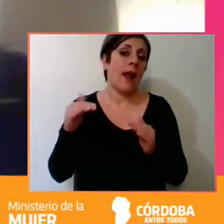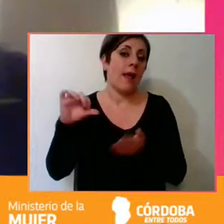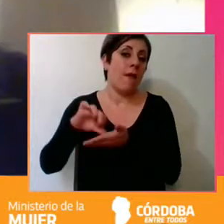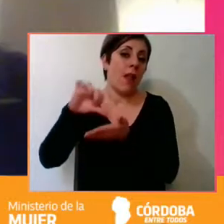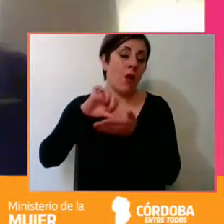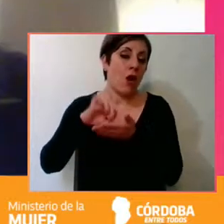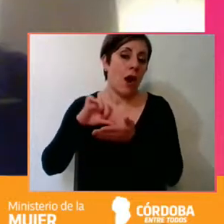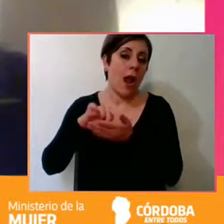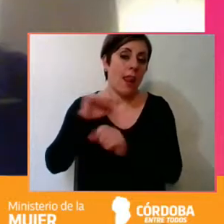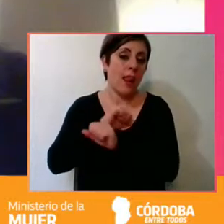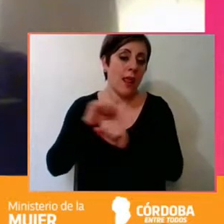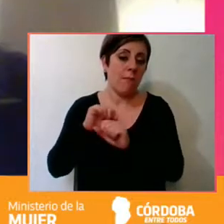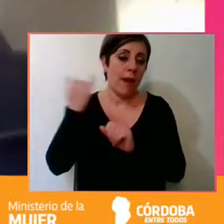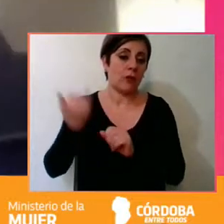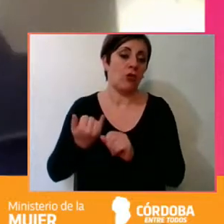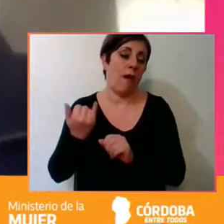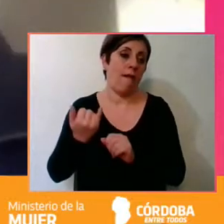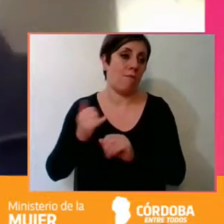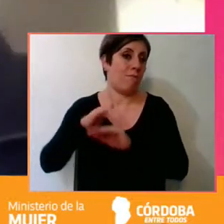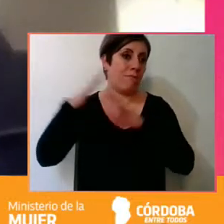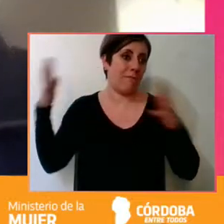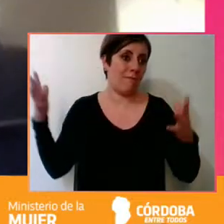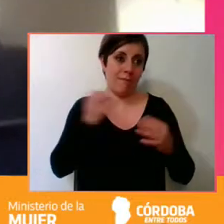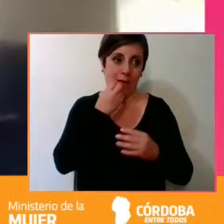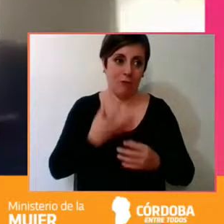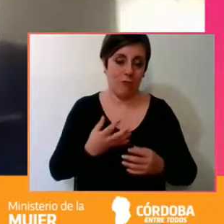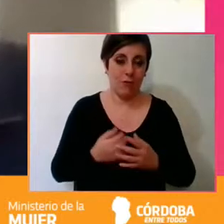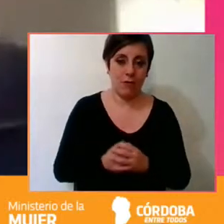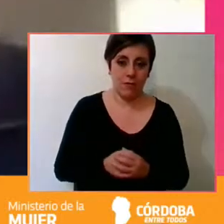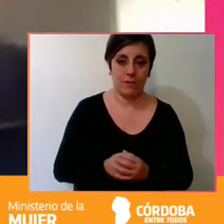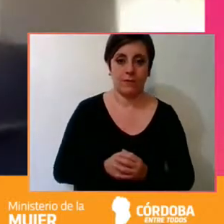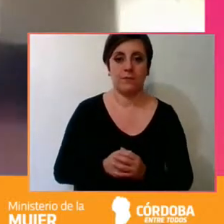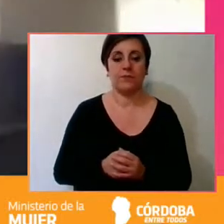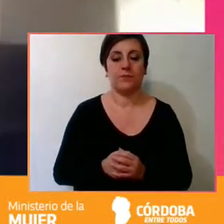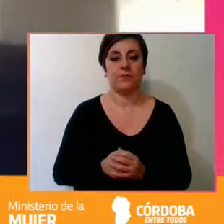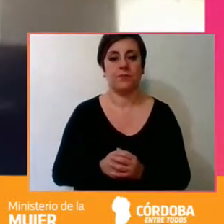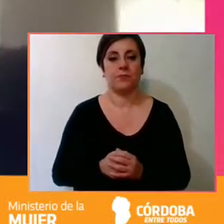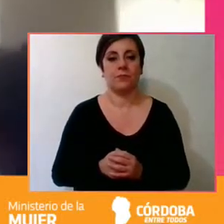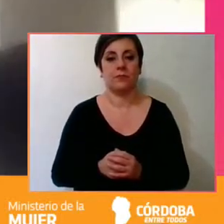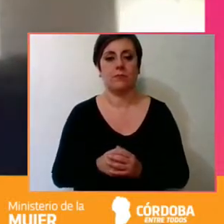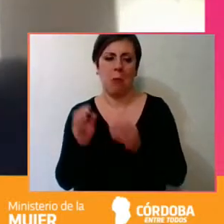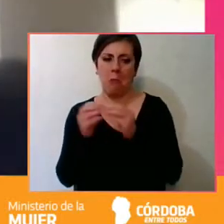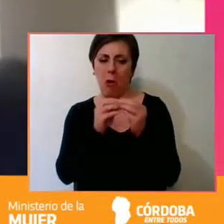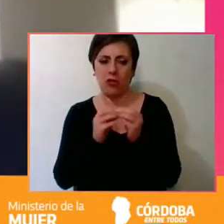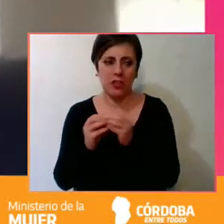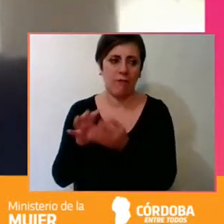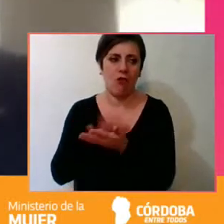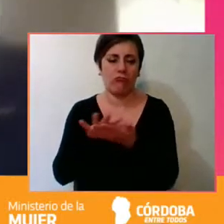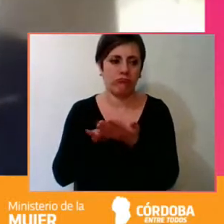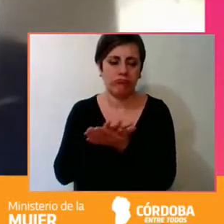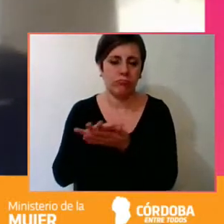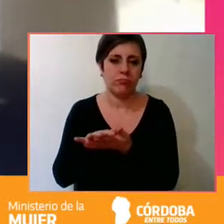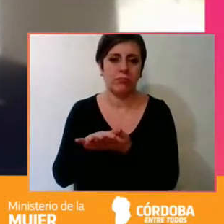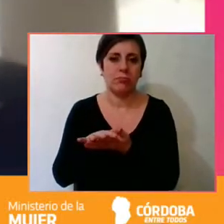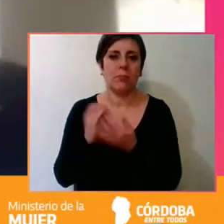impacto sin duda mayor. Lo tienen por muchos motivos, pero entre otras cosas porque las acciones